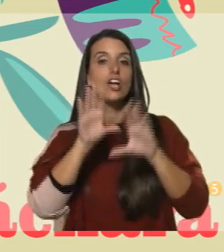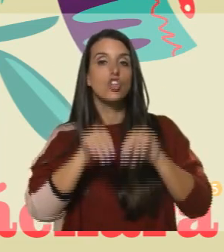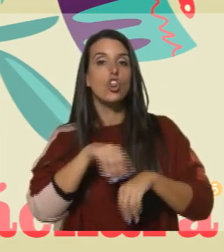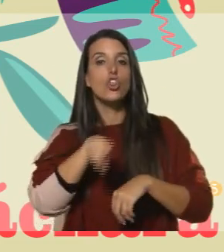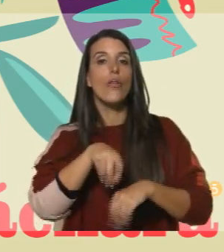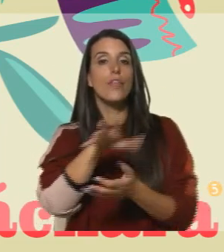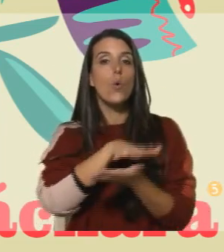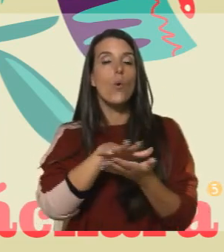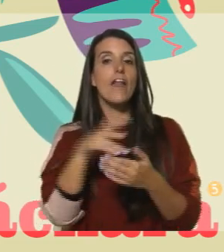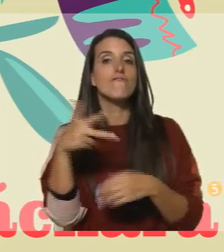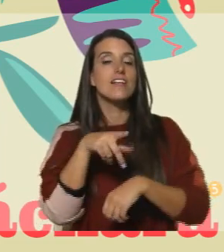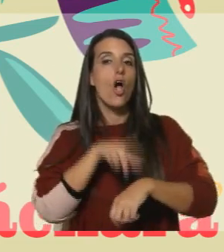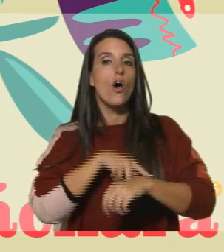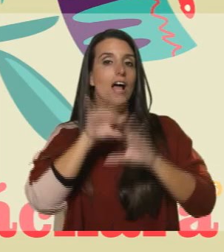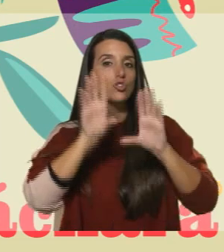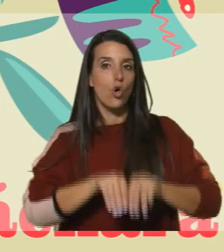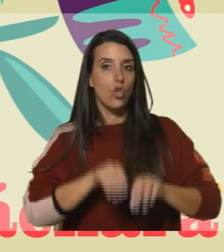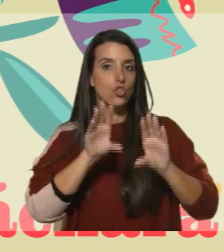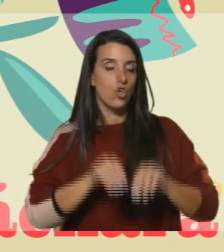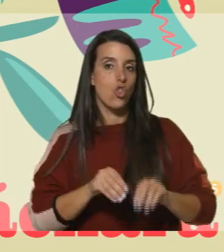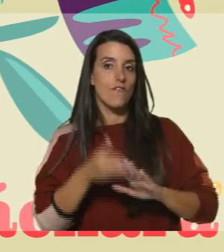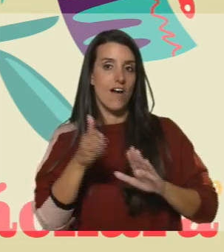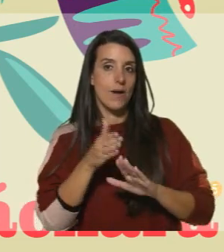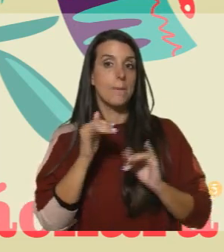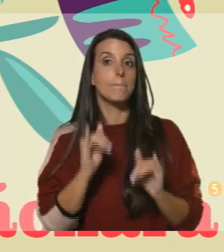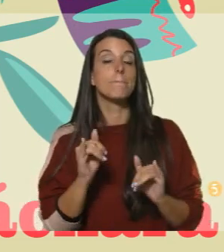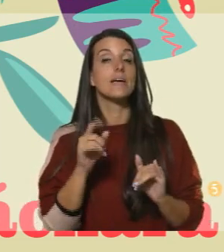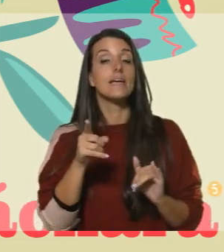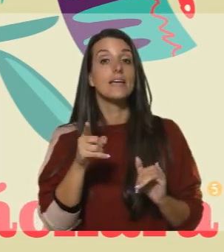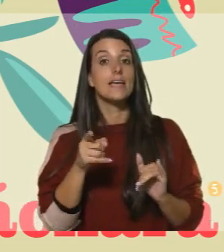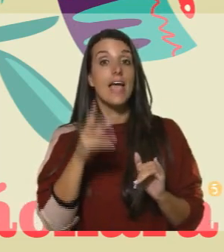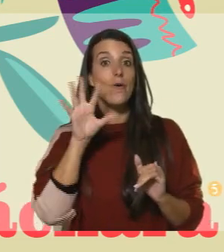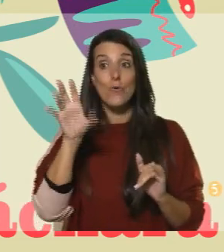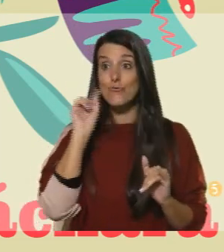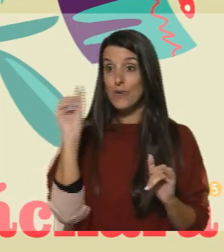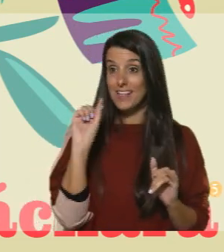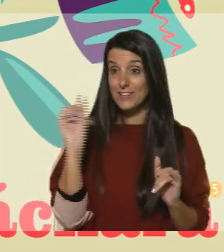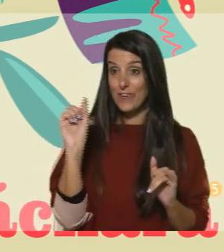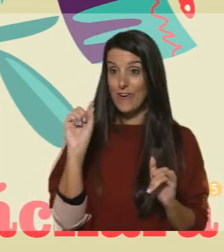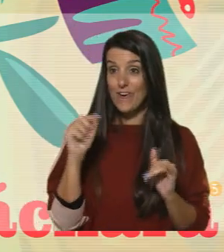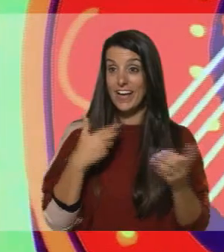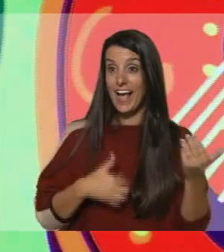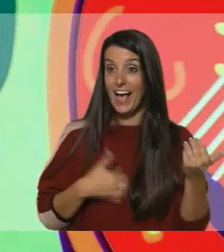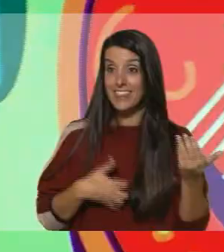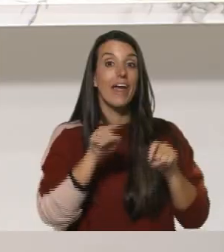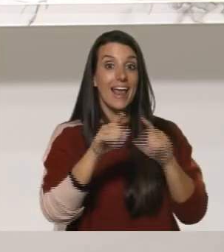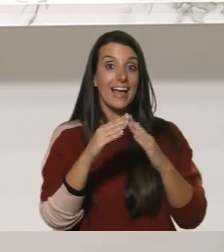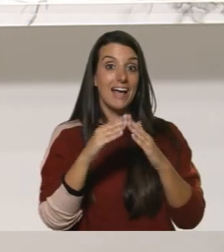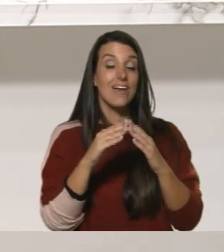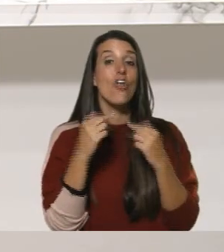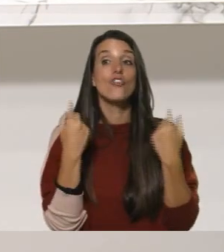lugares, fechas, horas, horarios y cómo hacerse de las entradas. Perfecto. Lo seguimos escuchando un ratito más. Bárbaro. Aquí en Basta de